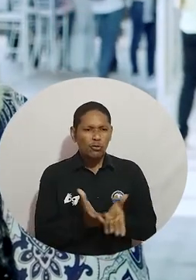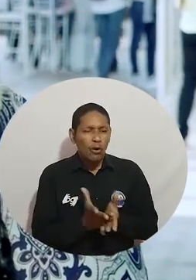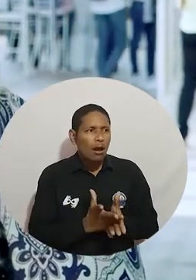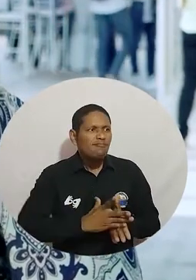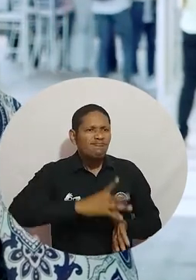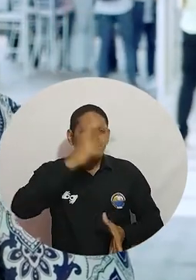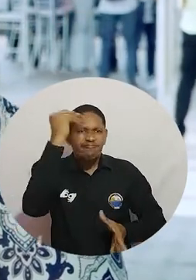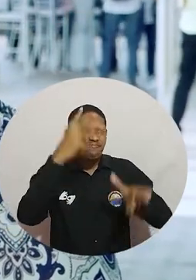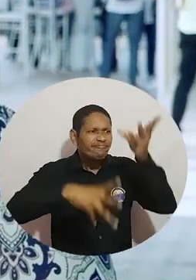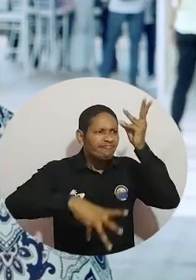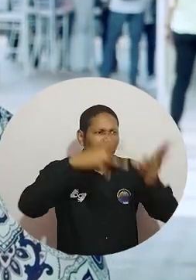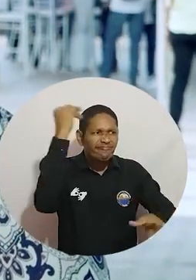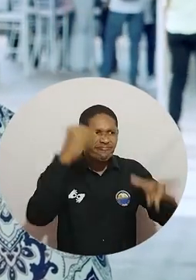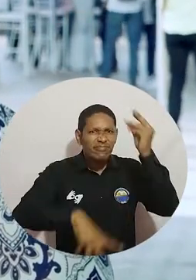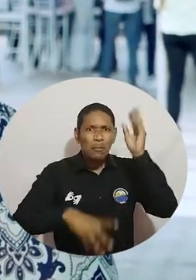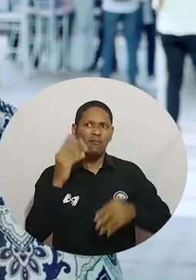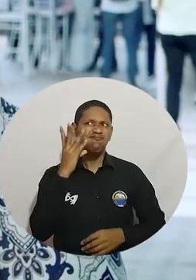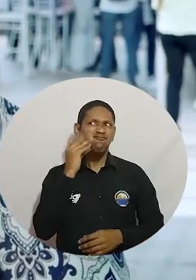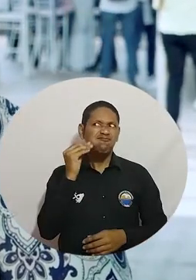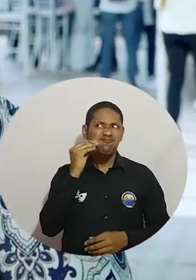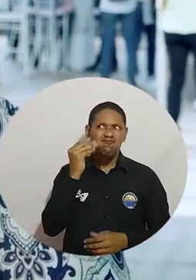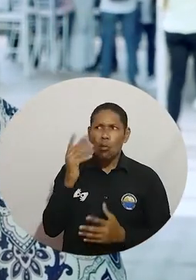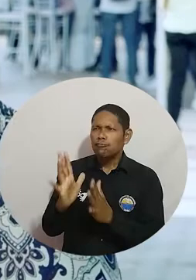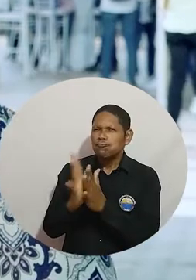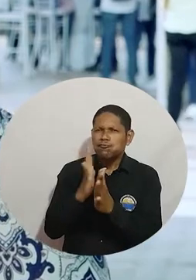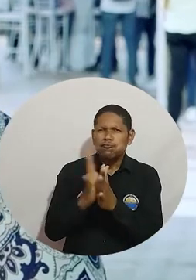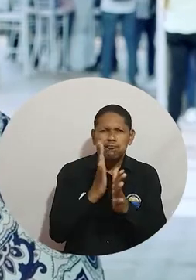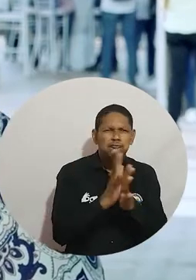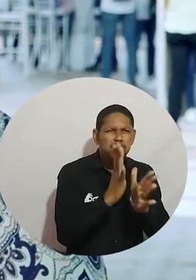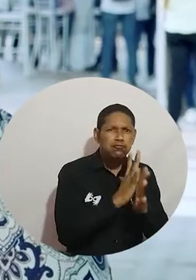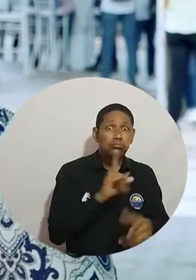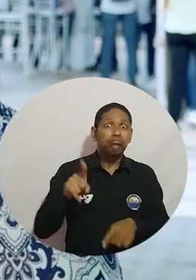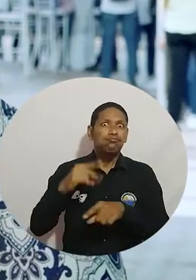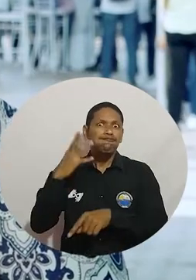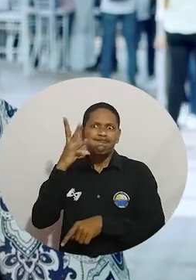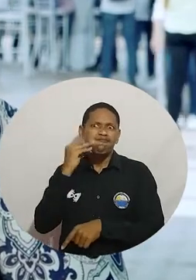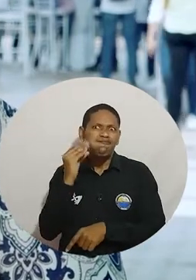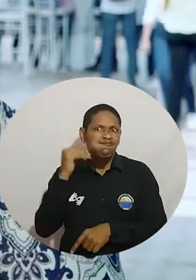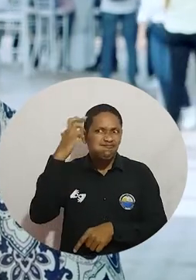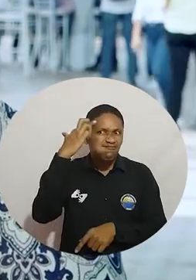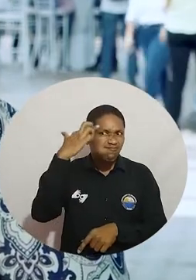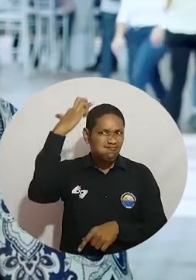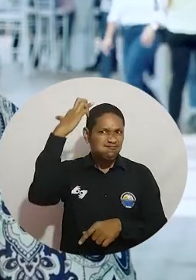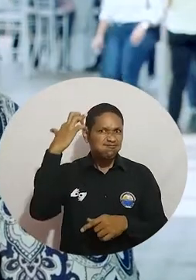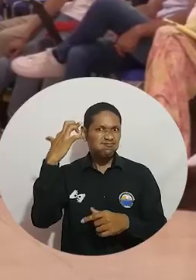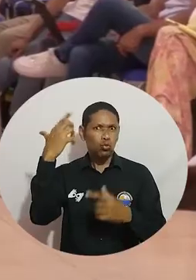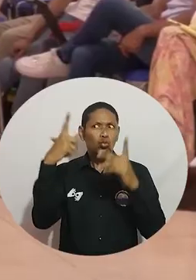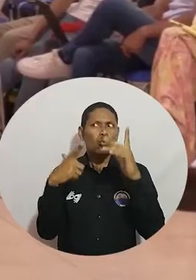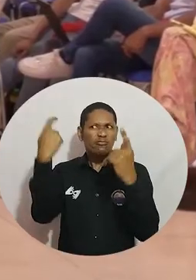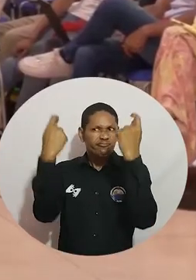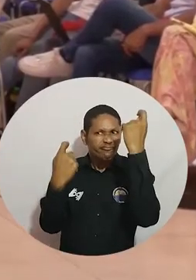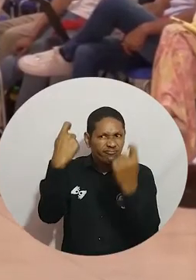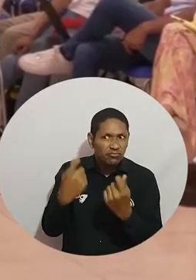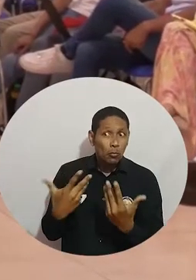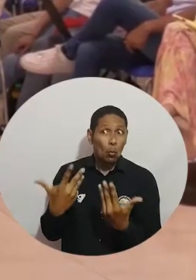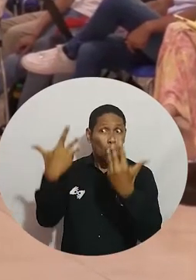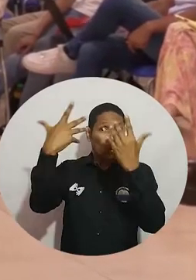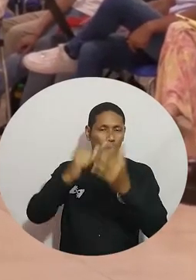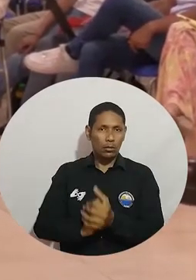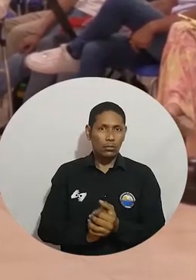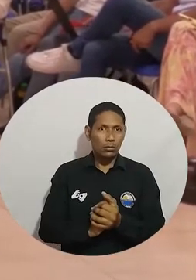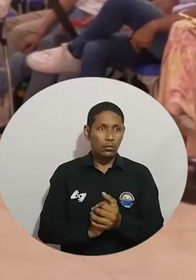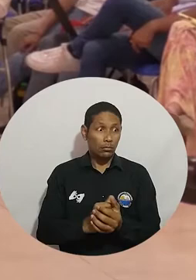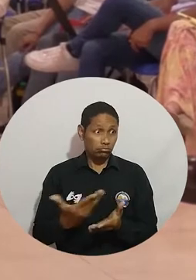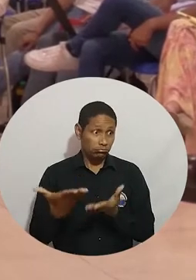porque nos hacen enriquecernos mucho. La información es muy valiosa por parte de estos expertos en economía. Poner al servicio